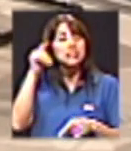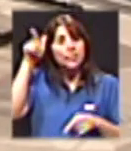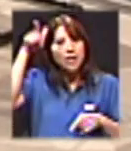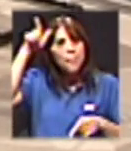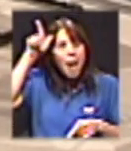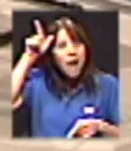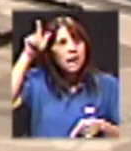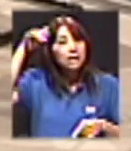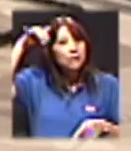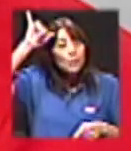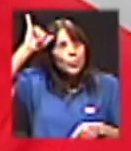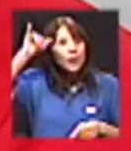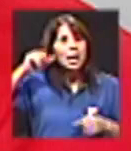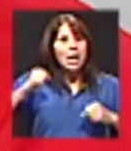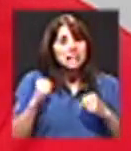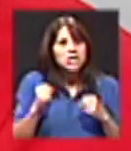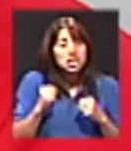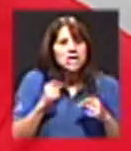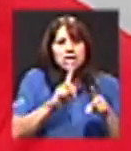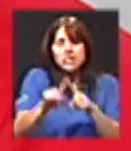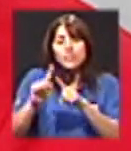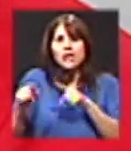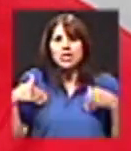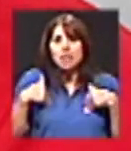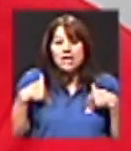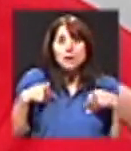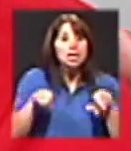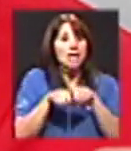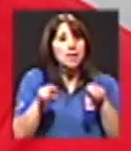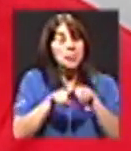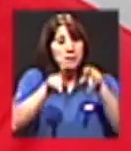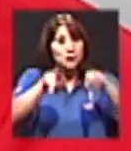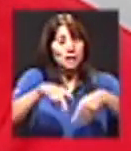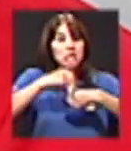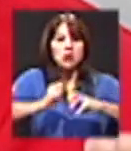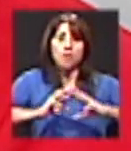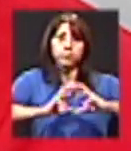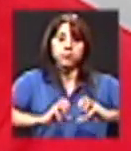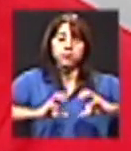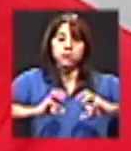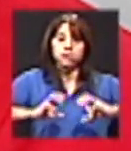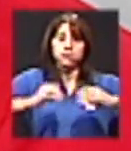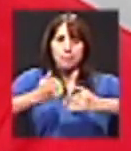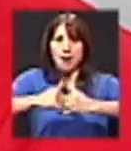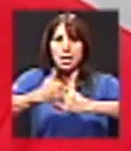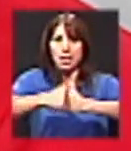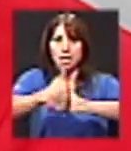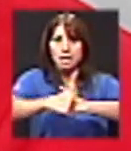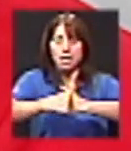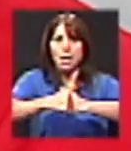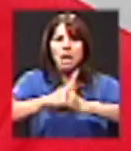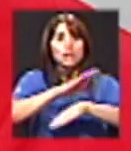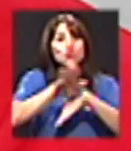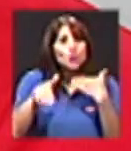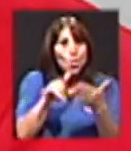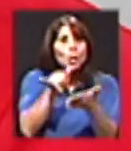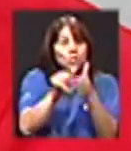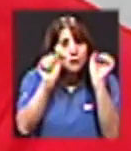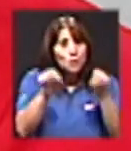en su momento panadería. Lo que quiero decirle es que todo eso se puede hacer, pero en ese